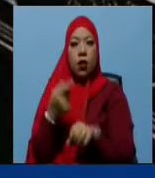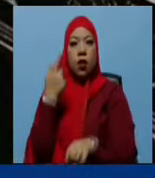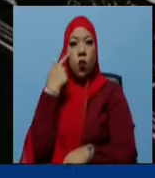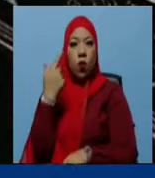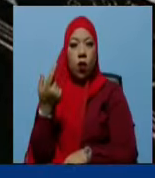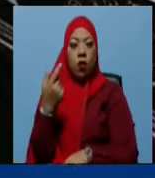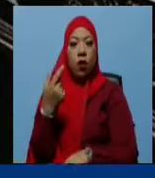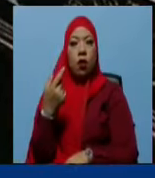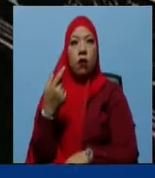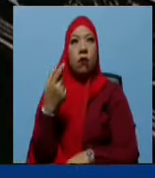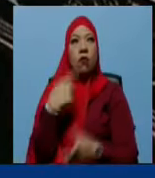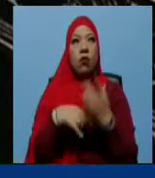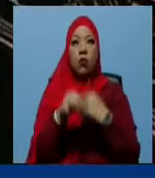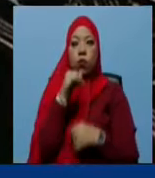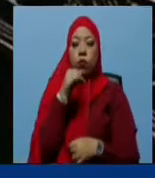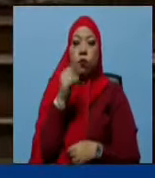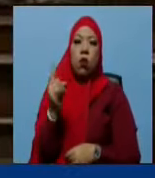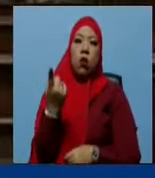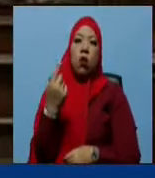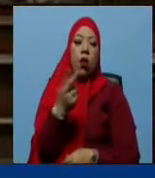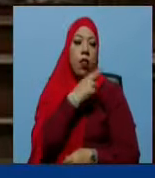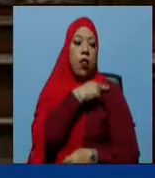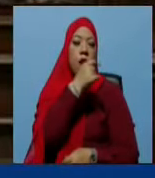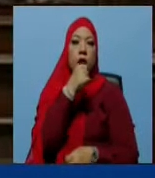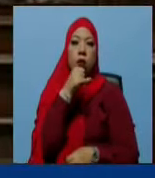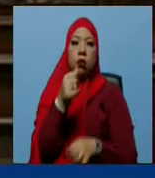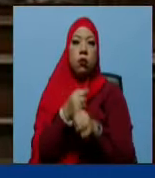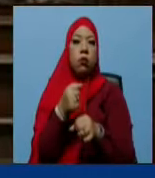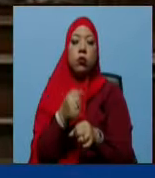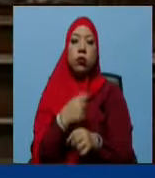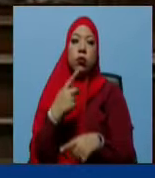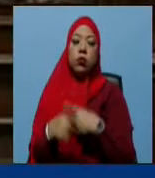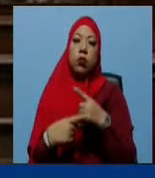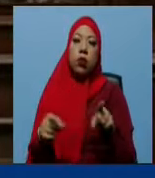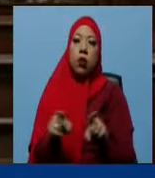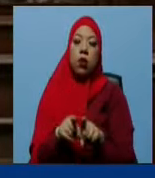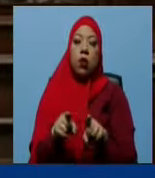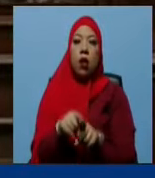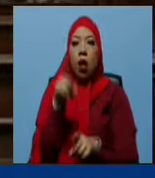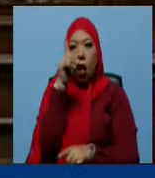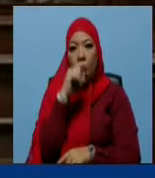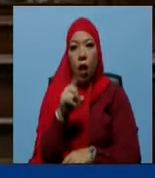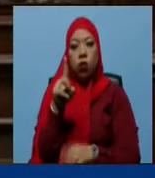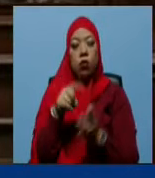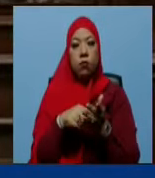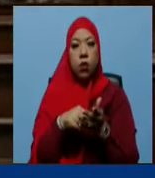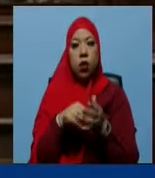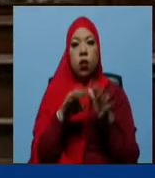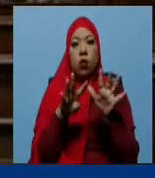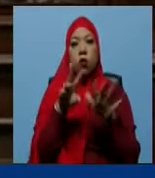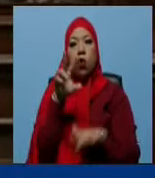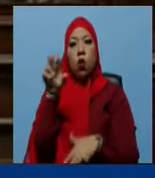Reyes Reyes y Castro Soteldo fueron del primer directorio en los años 80,